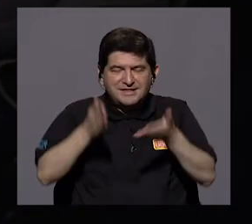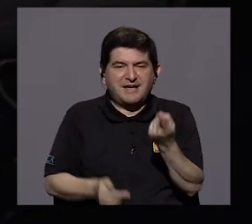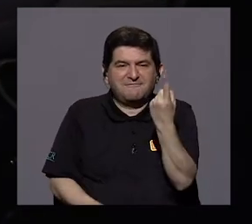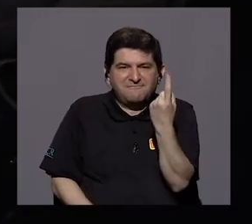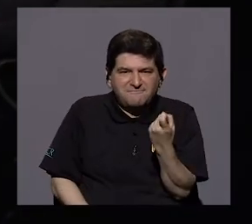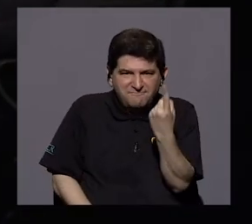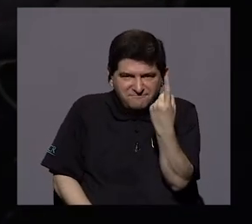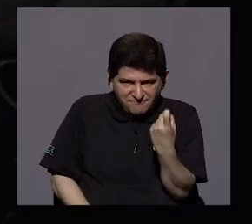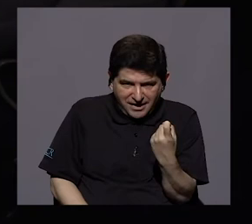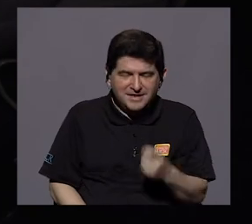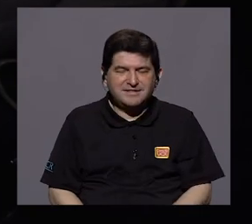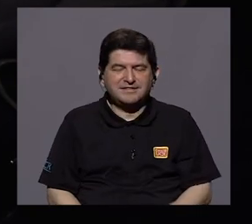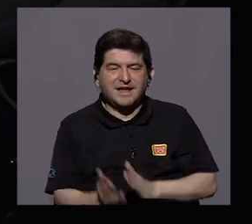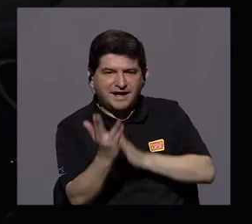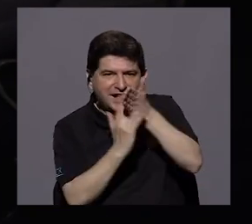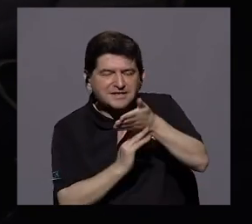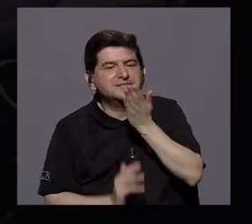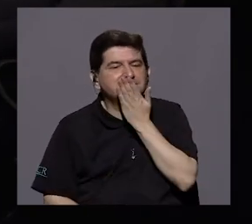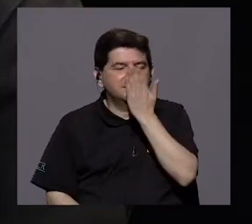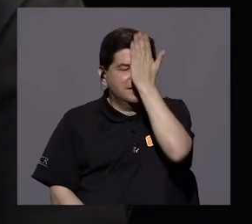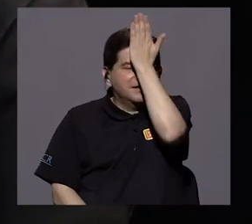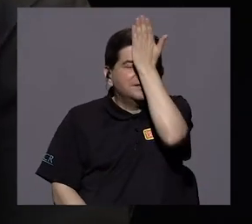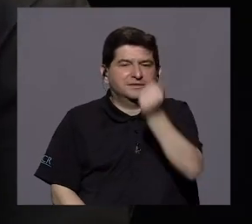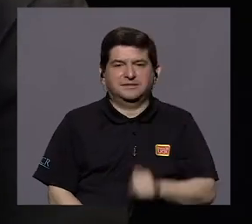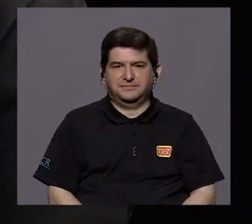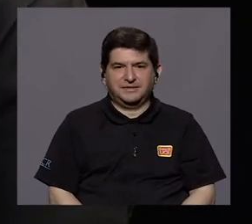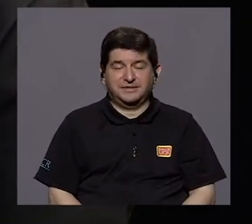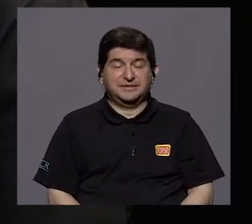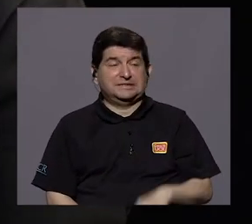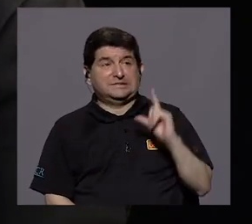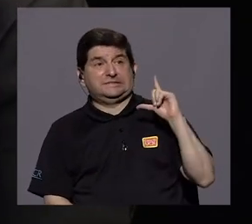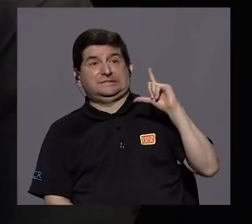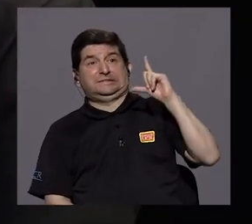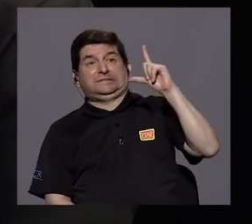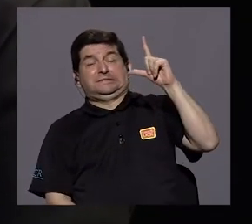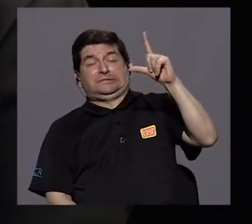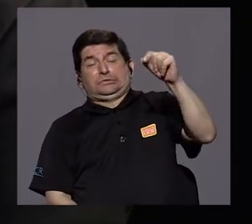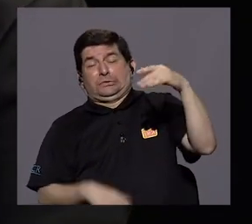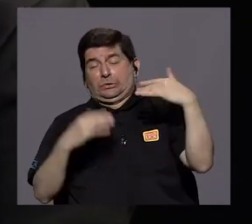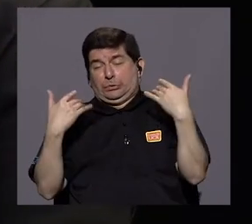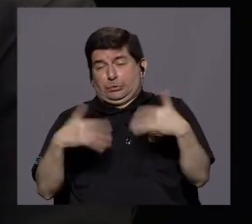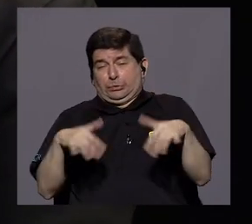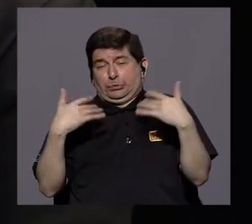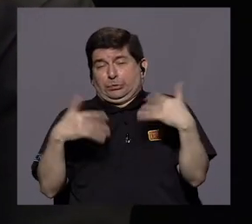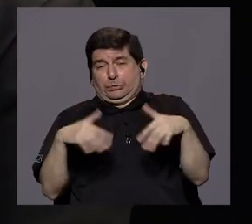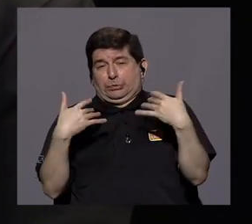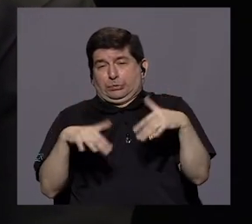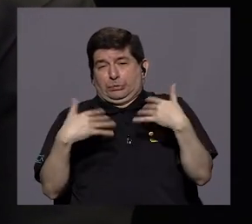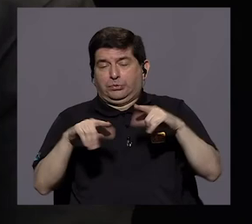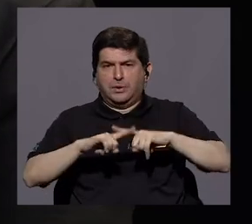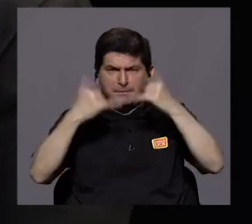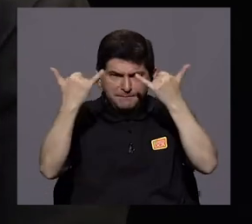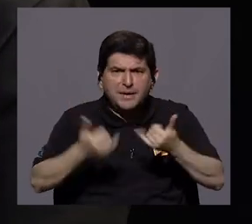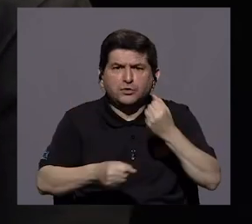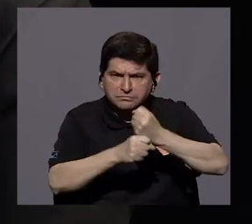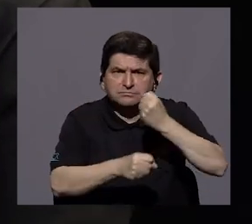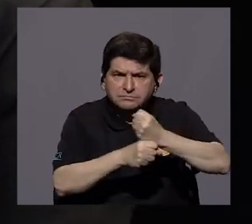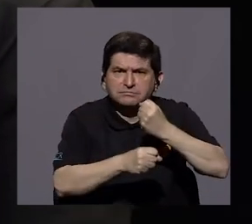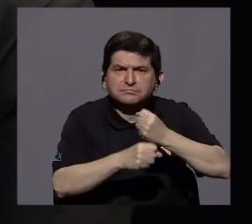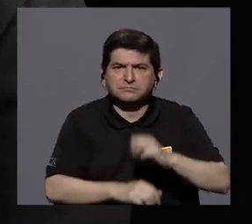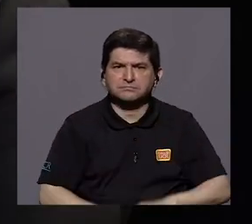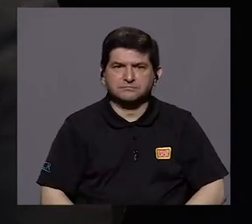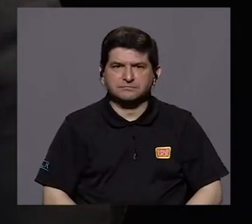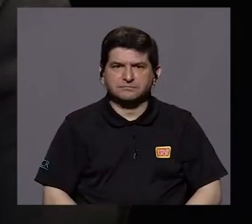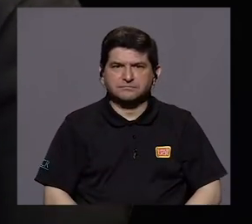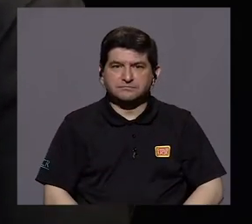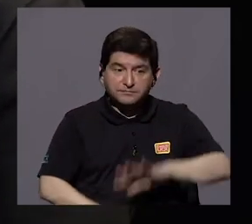Nos falta todavía entrar en Talamanca. Las distancias son muy extensas, sí, pero ya se está trabajando en